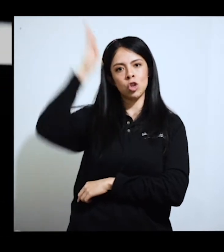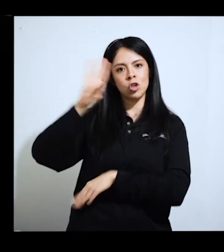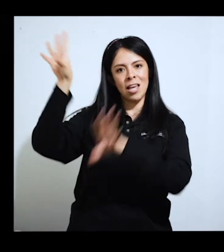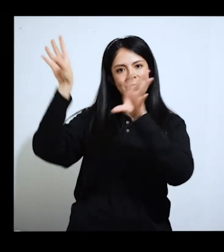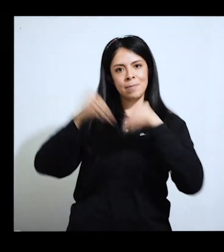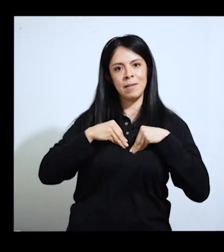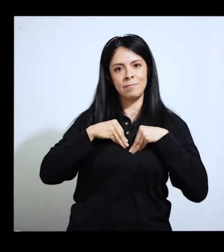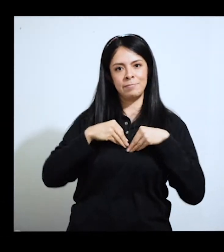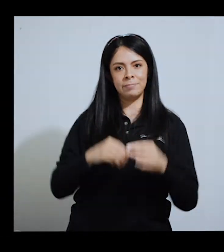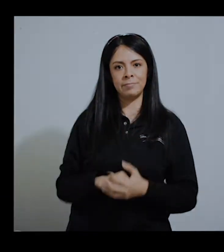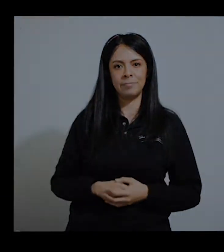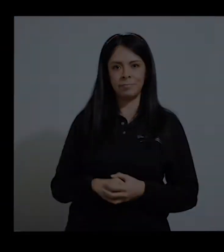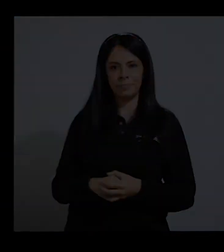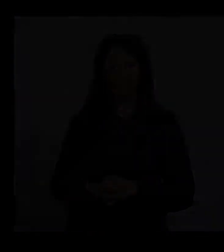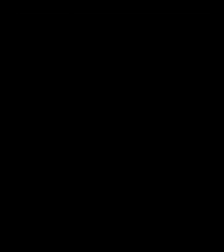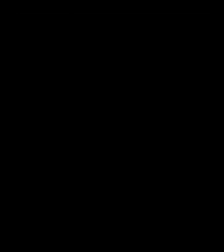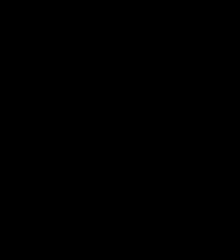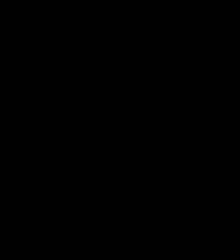así, mi decisión fue Dios.